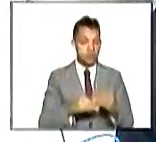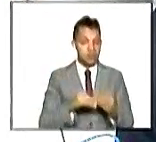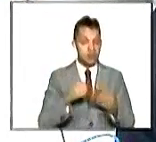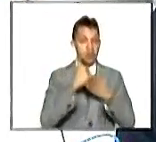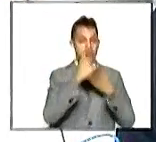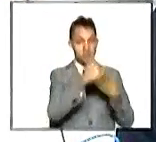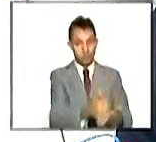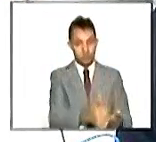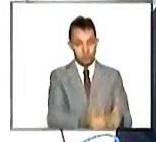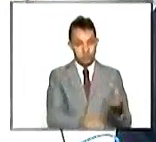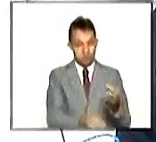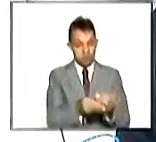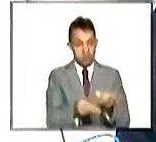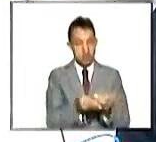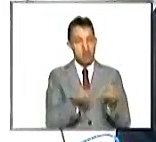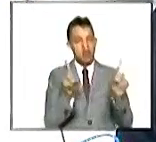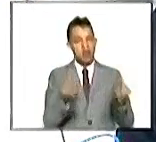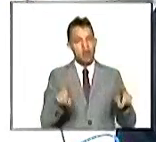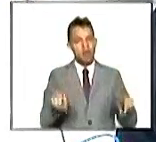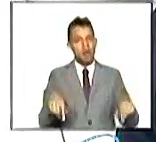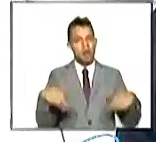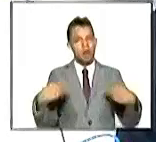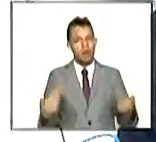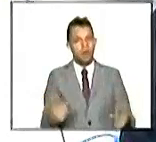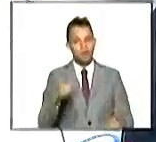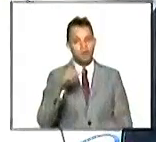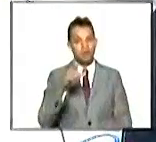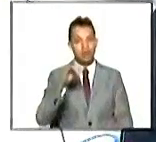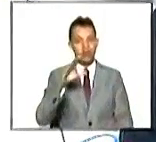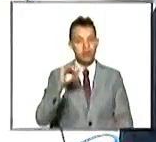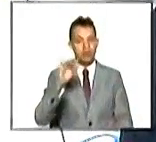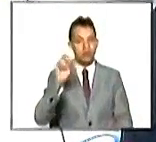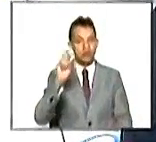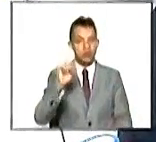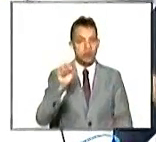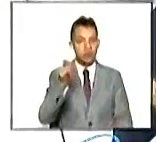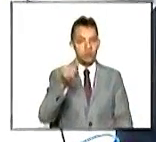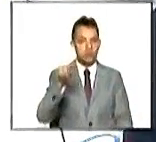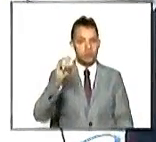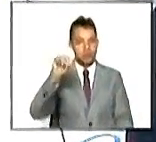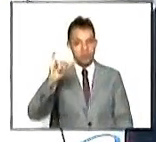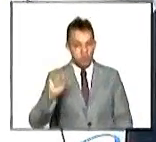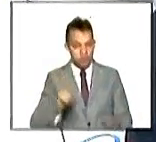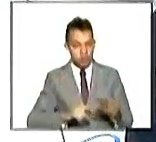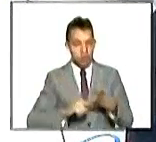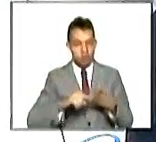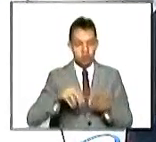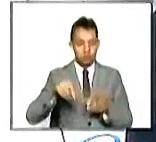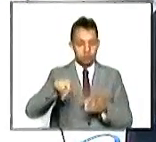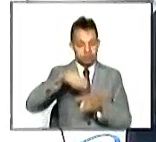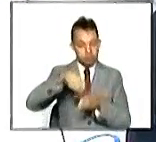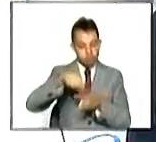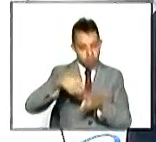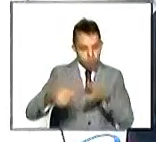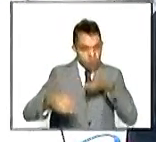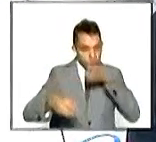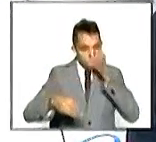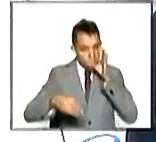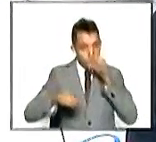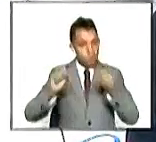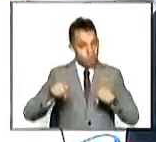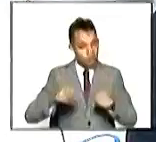También ustedes pueden tener una opción que es la misma lecitina de soya en sobre, es decir, hay muchas posibilidades para el